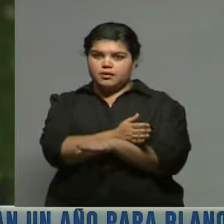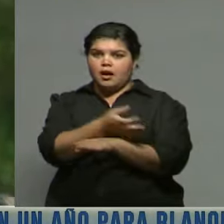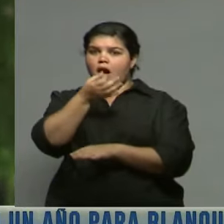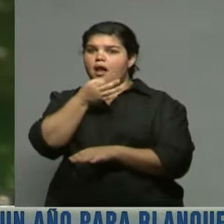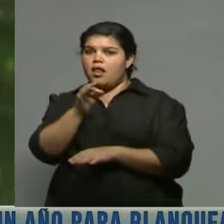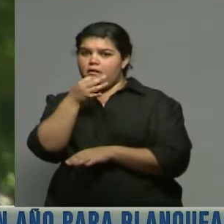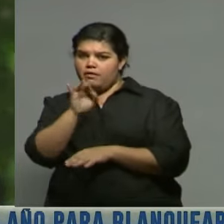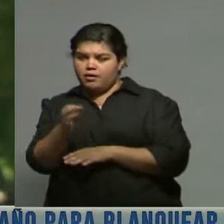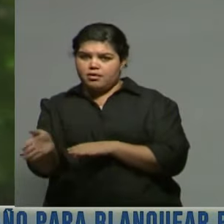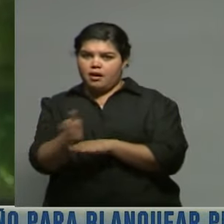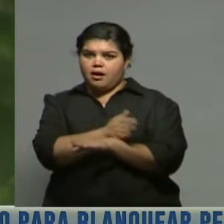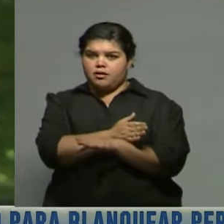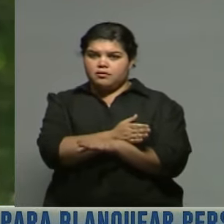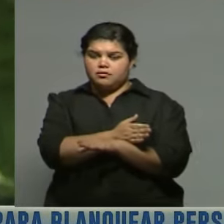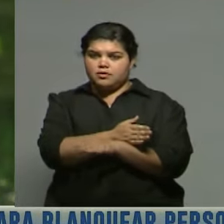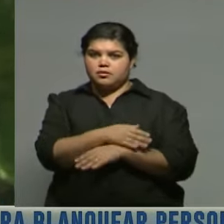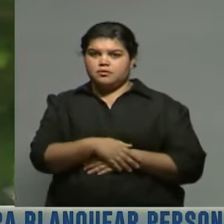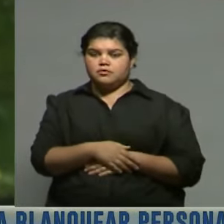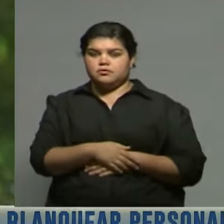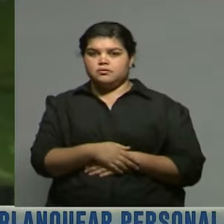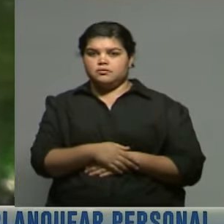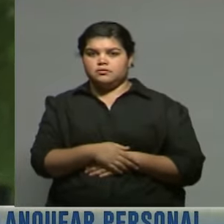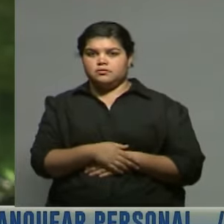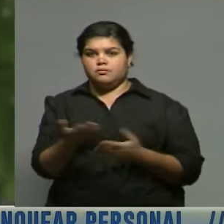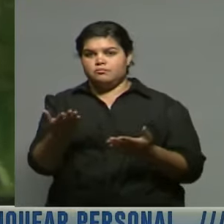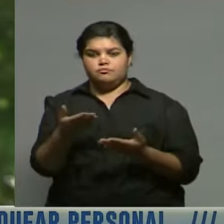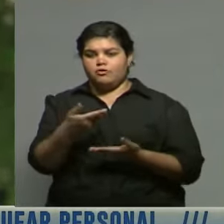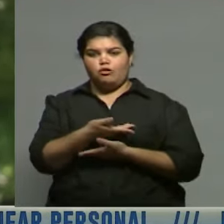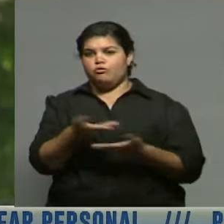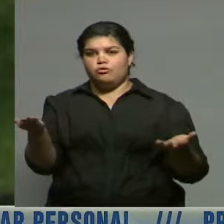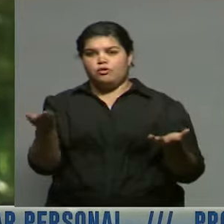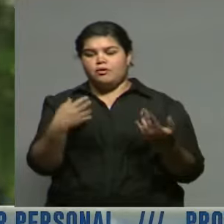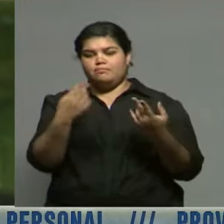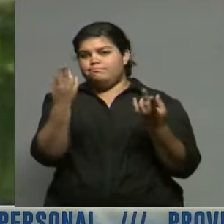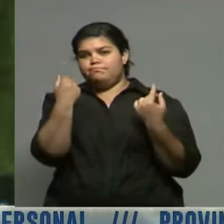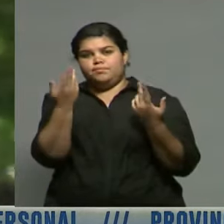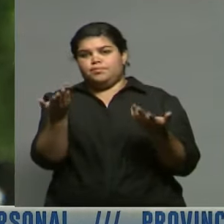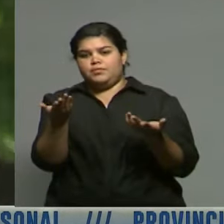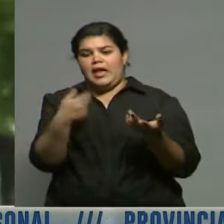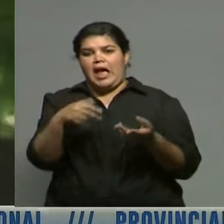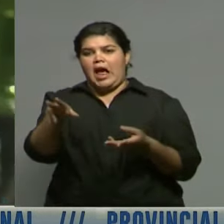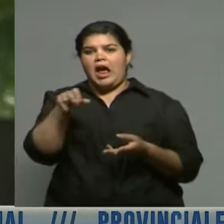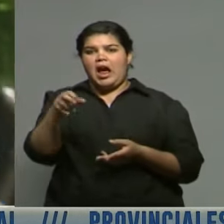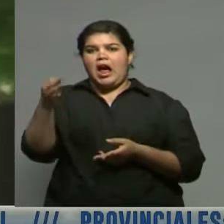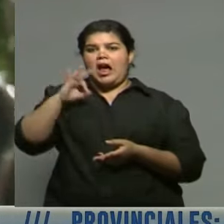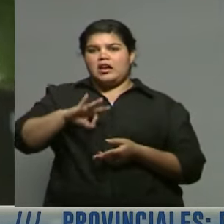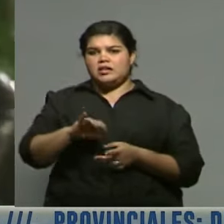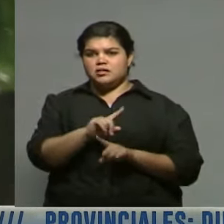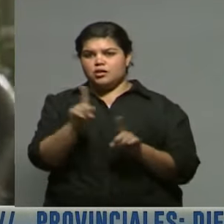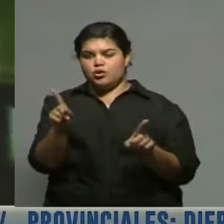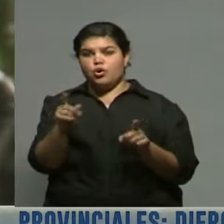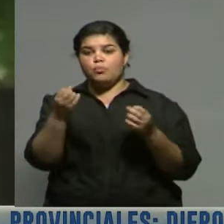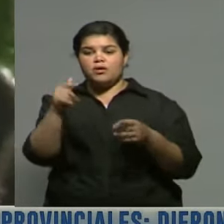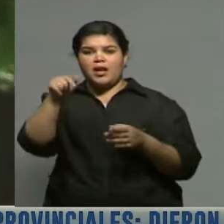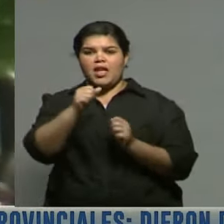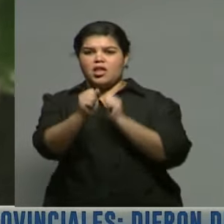consumo, y por ende, bueno, todos van a tener que resignar, no ganancias, porque la industria está